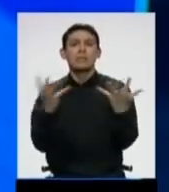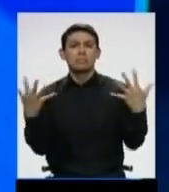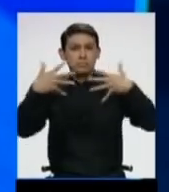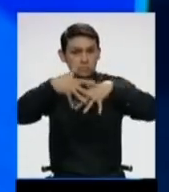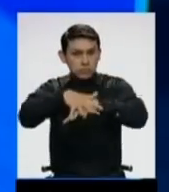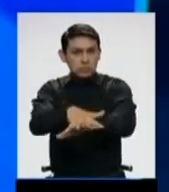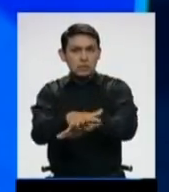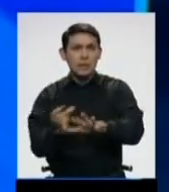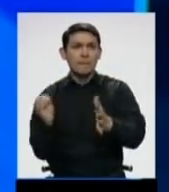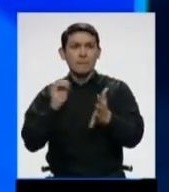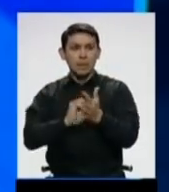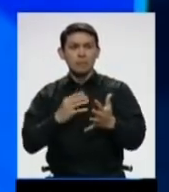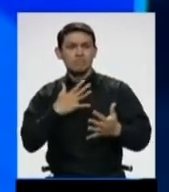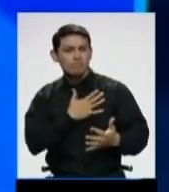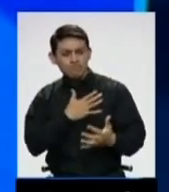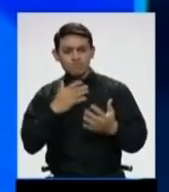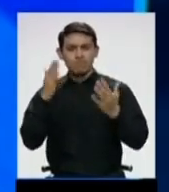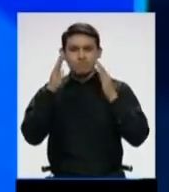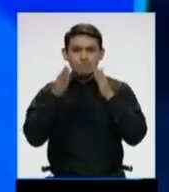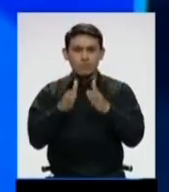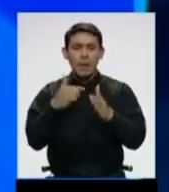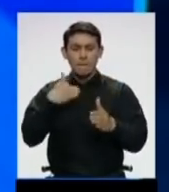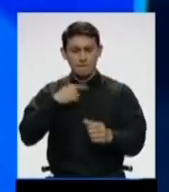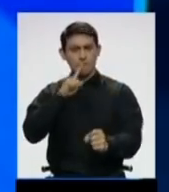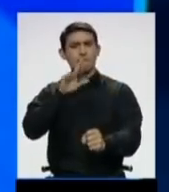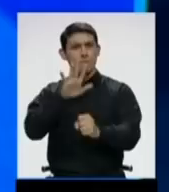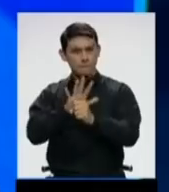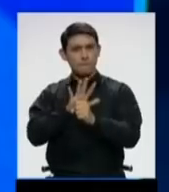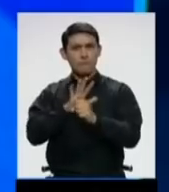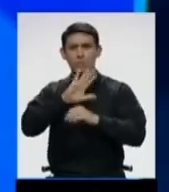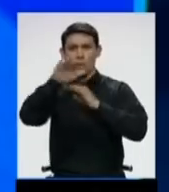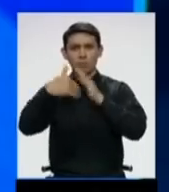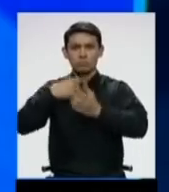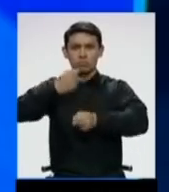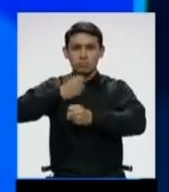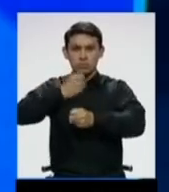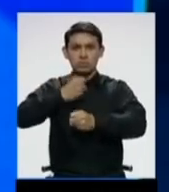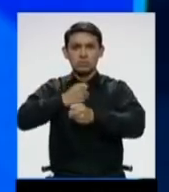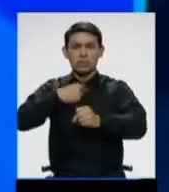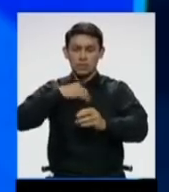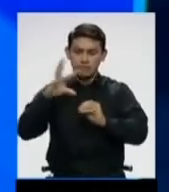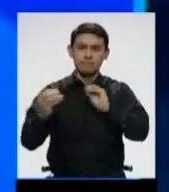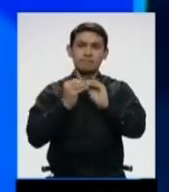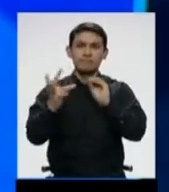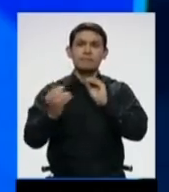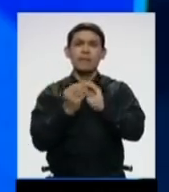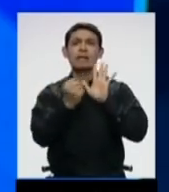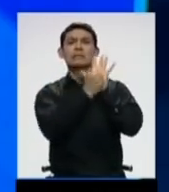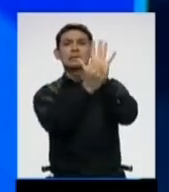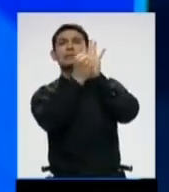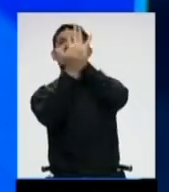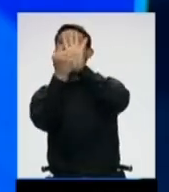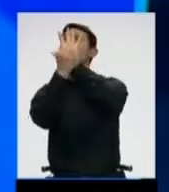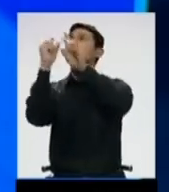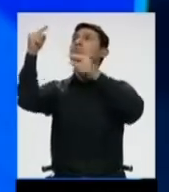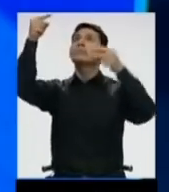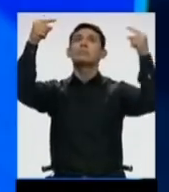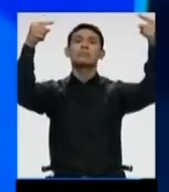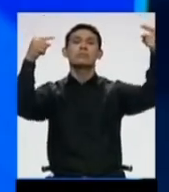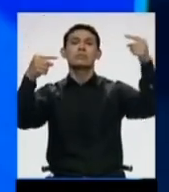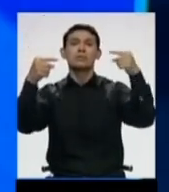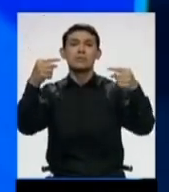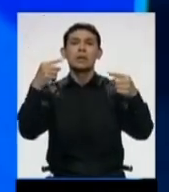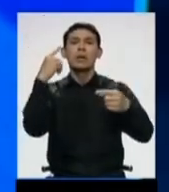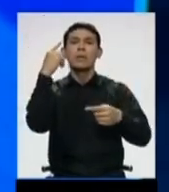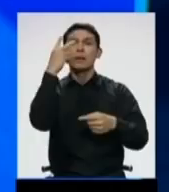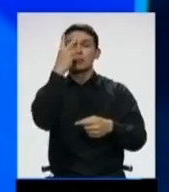más humanos, más fraternos. Mi compromiso es que en toda obra que trabaje, incorporaré también señalizaciones para los invidentes, señalizaciones